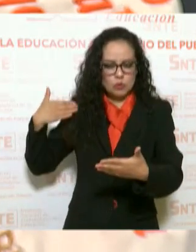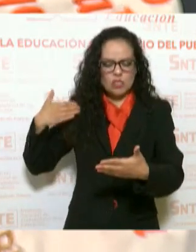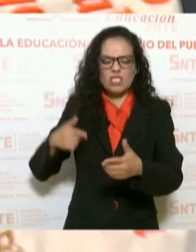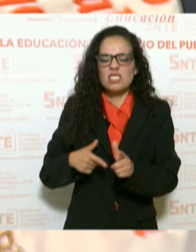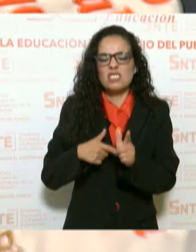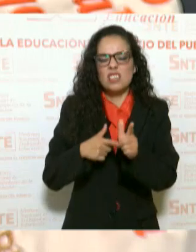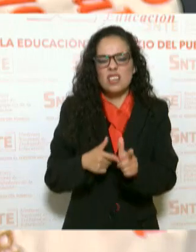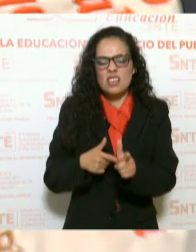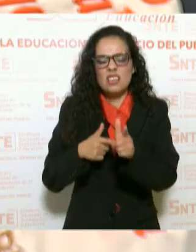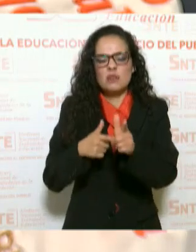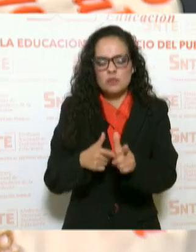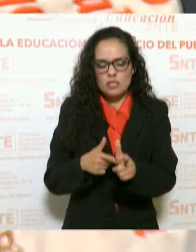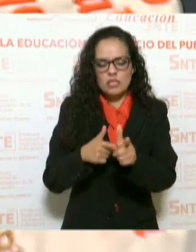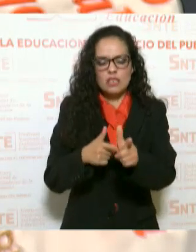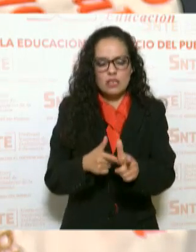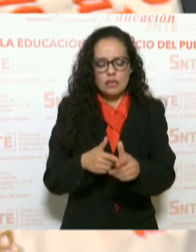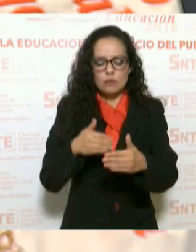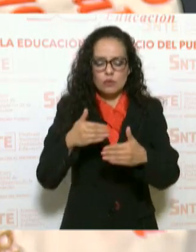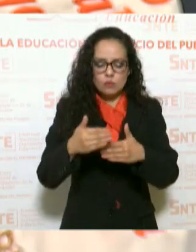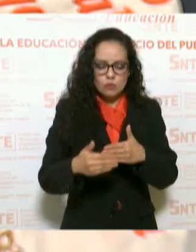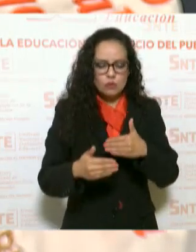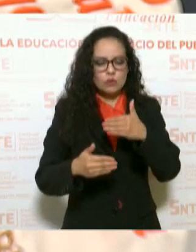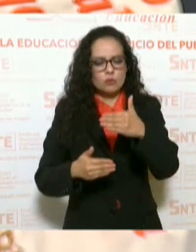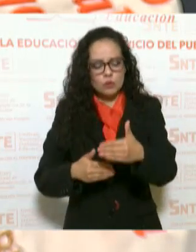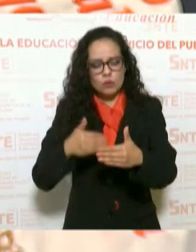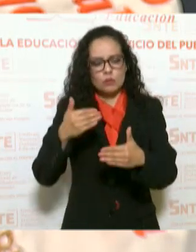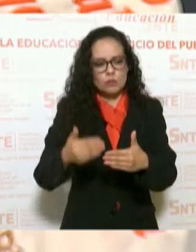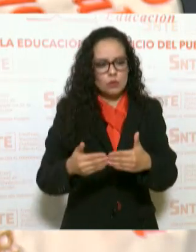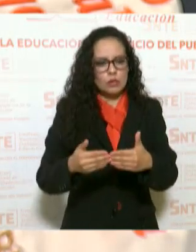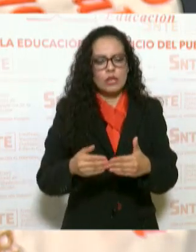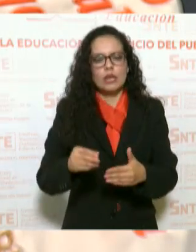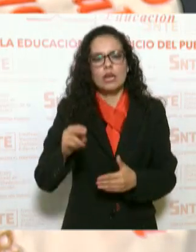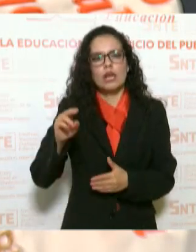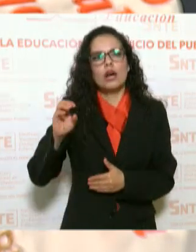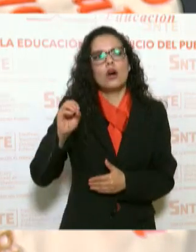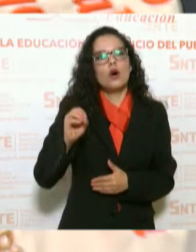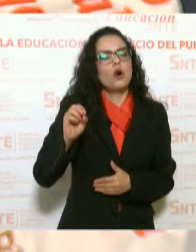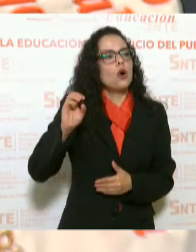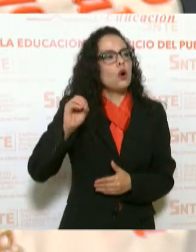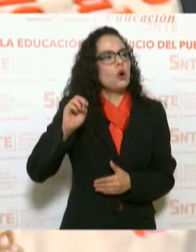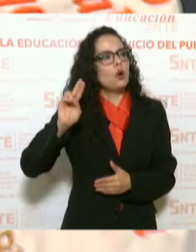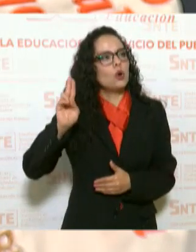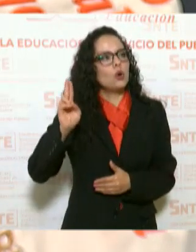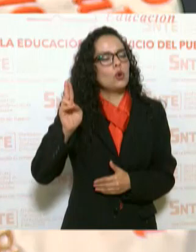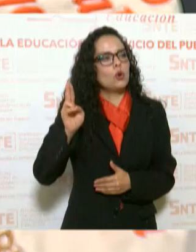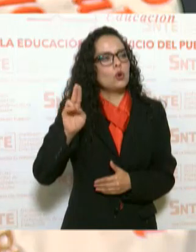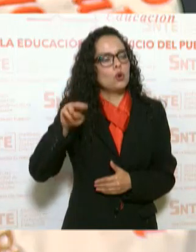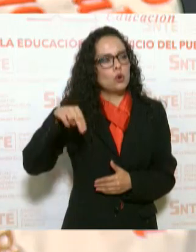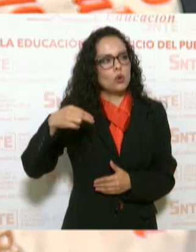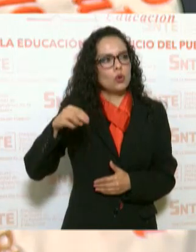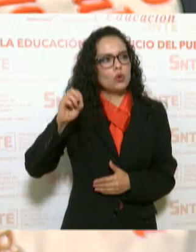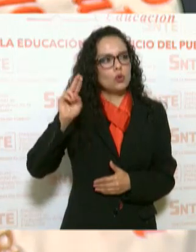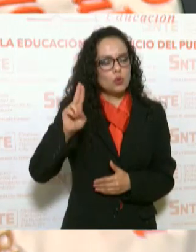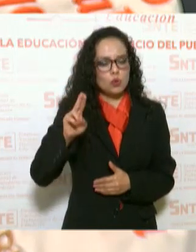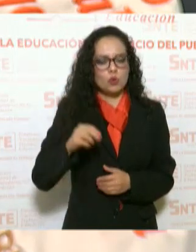preciso. Hemos lo hecho en las Naciones Unidas a través del Comité de